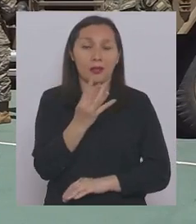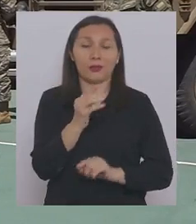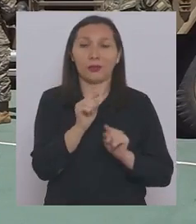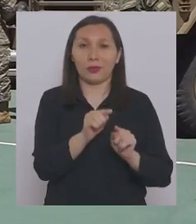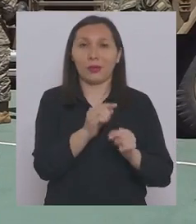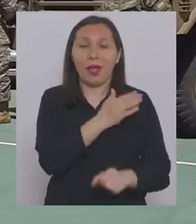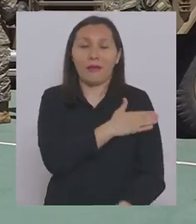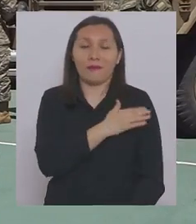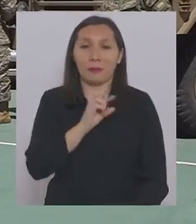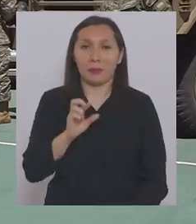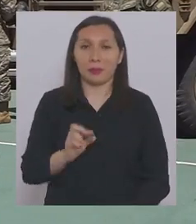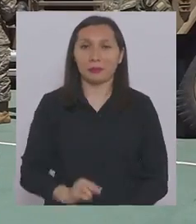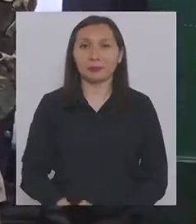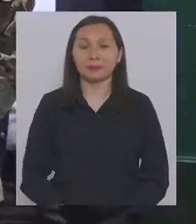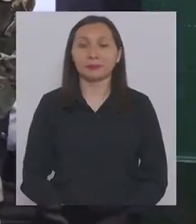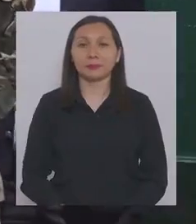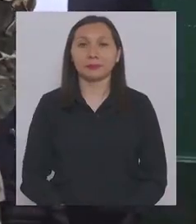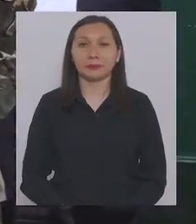fondos previsionales.